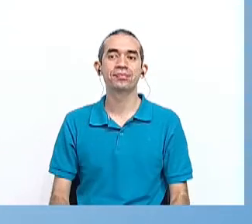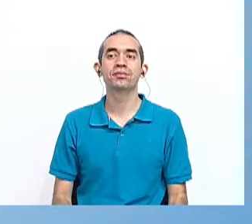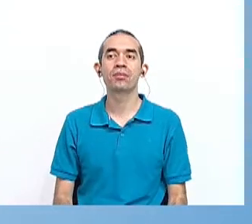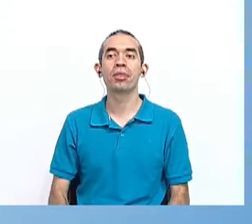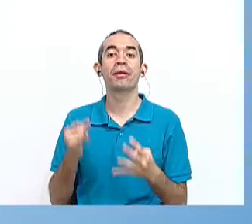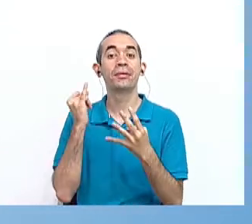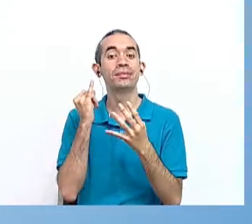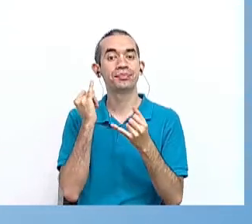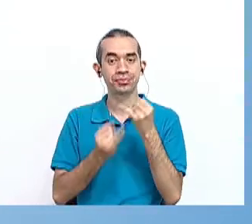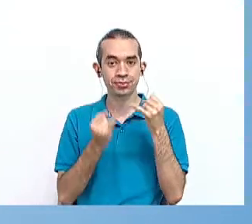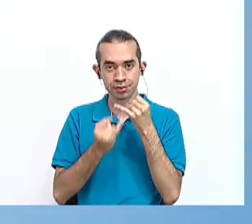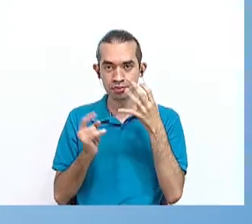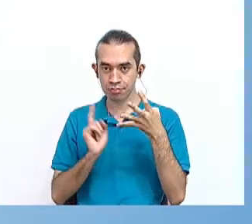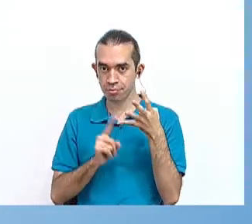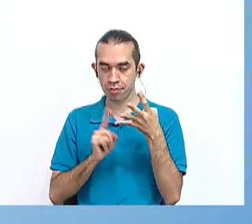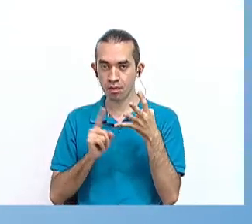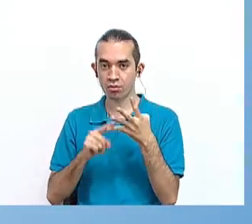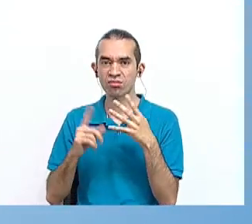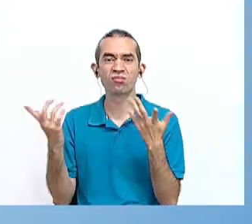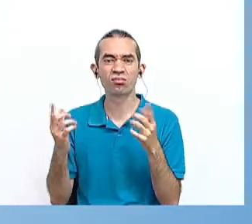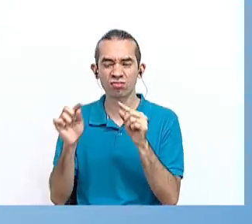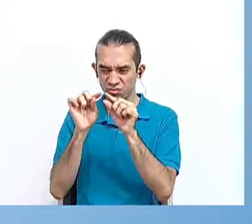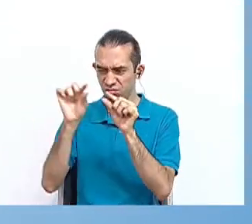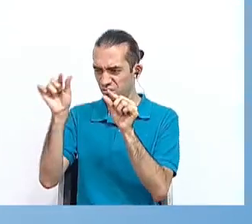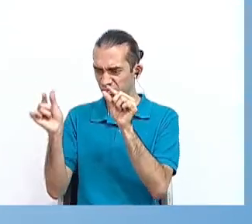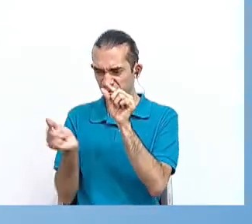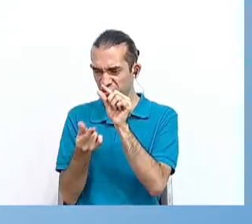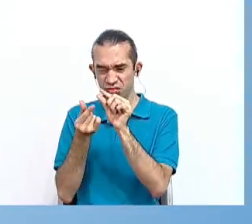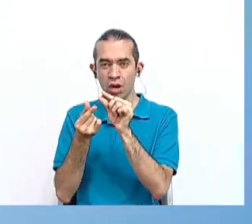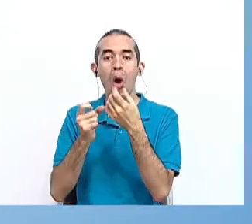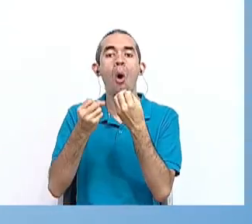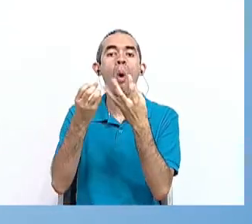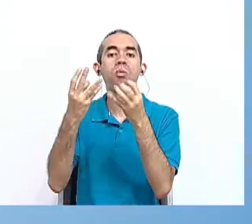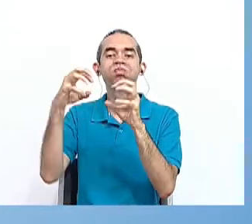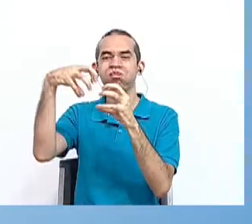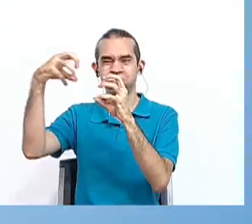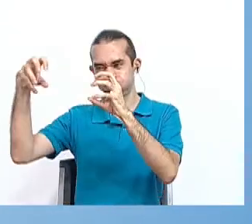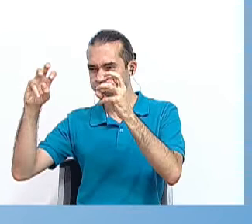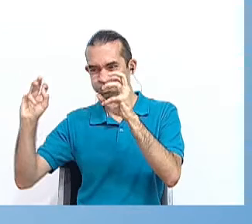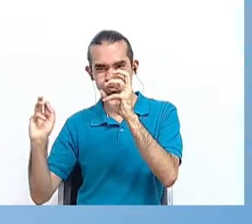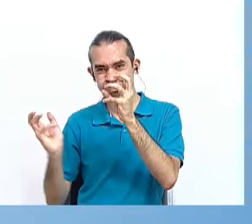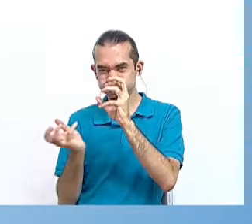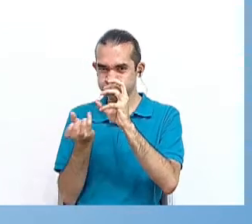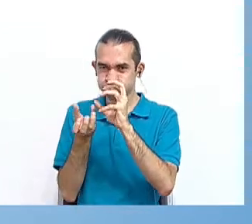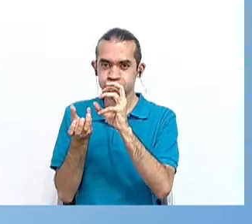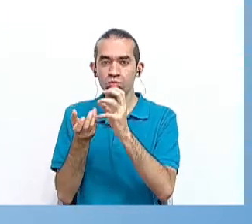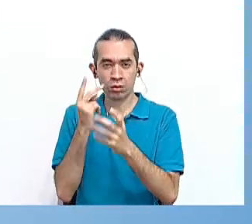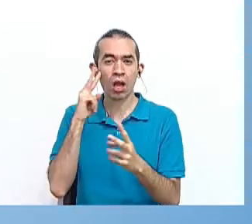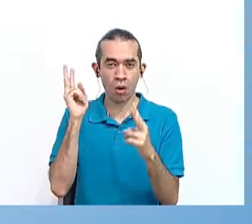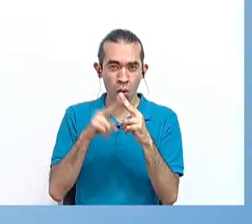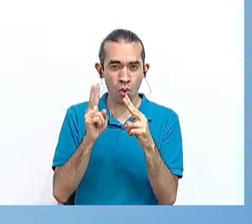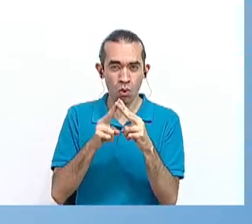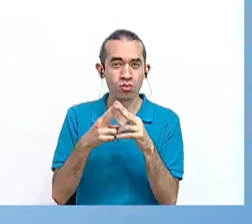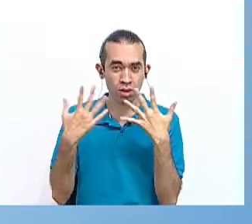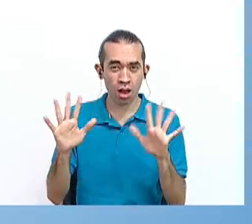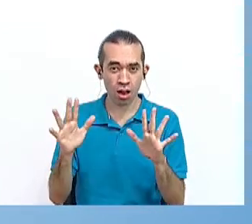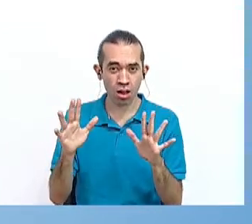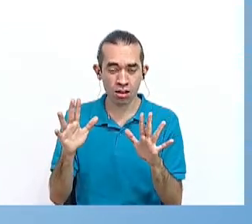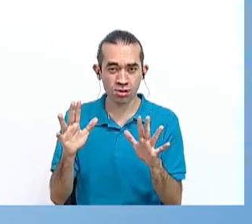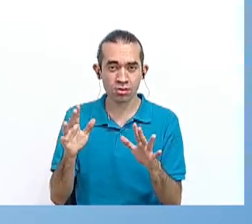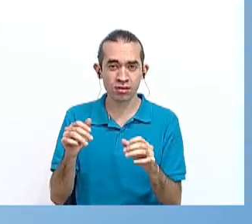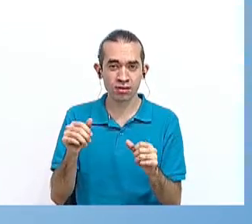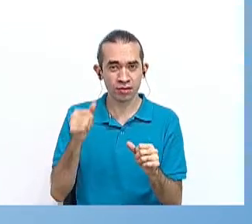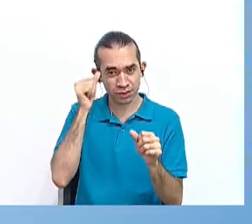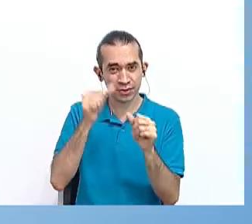para finalizar, tenemos un compuesto. Y tal vez se les haga familiar, correcto, con